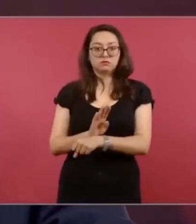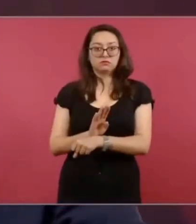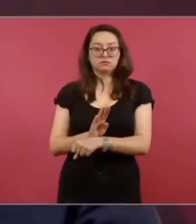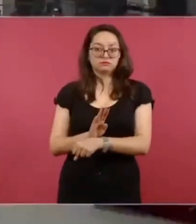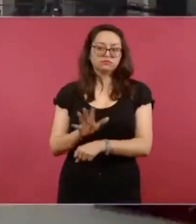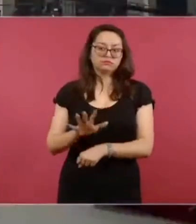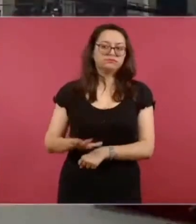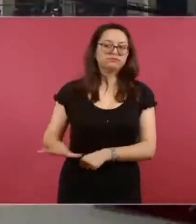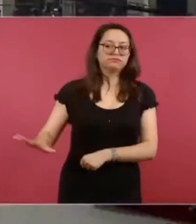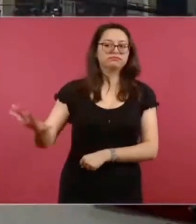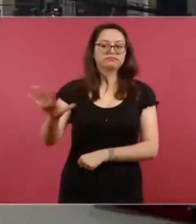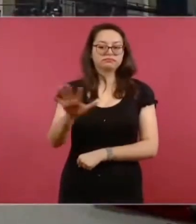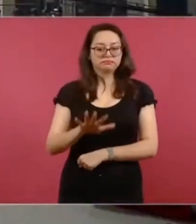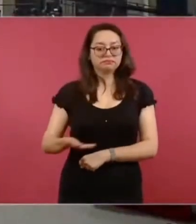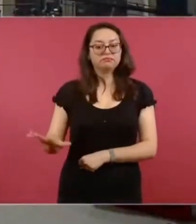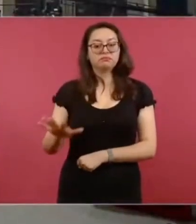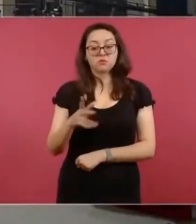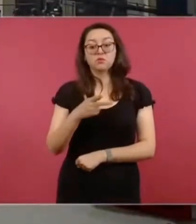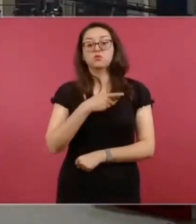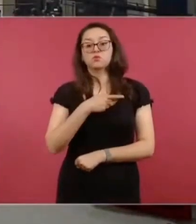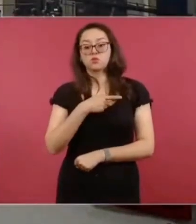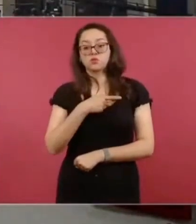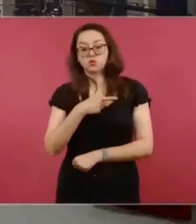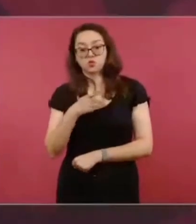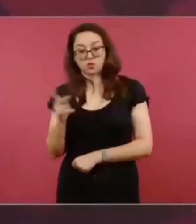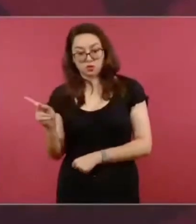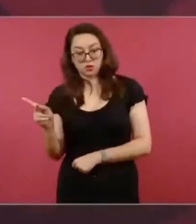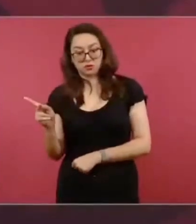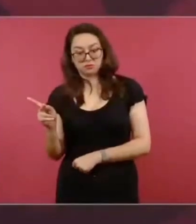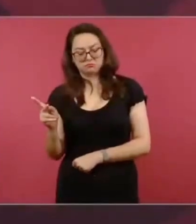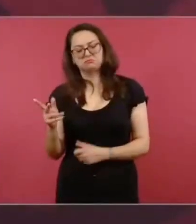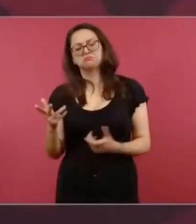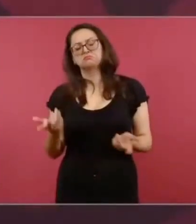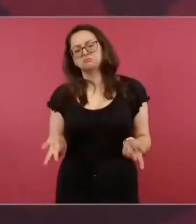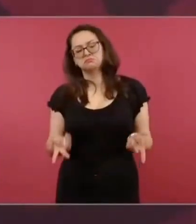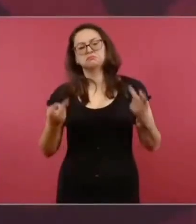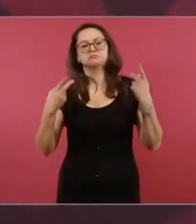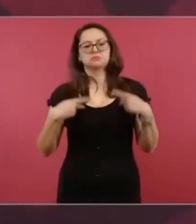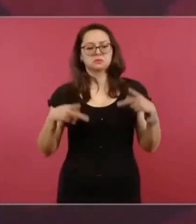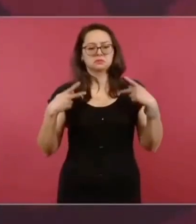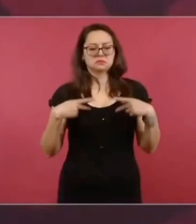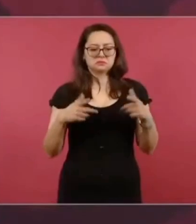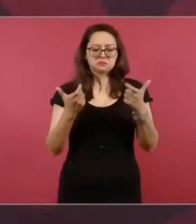porque para integrantes de clase media, de clase alta,